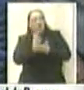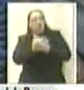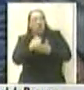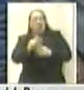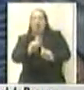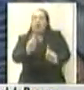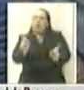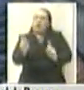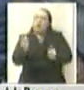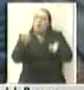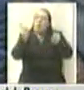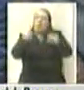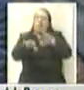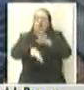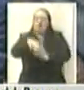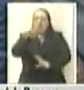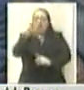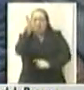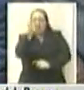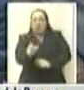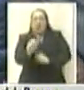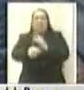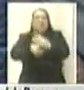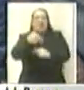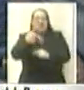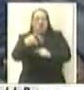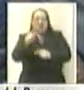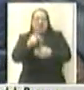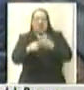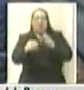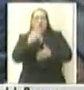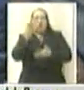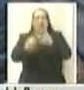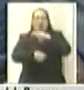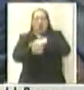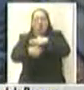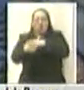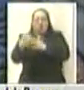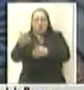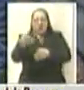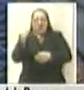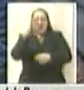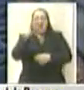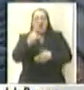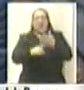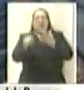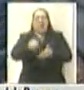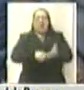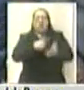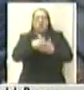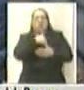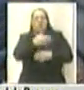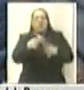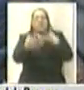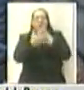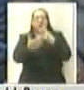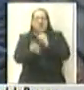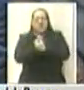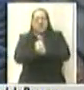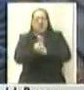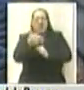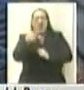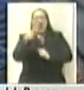Señor, cuando elijan a un actor principal de la corrupción sistémica, aquel que anuló beneficios penitenciarios